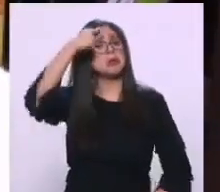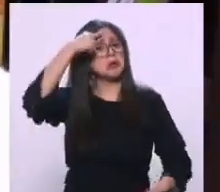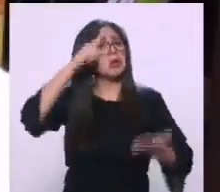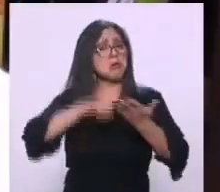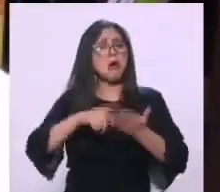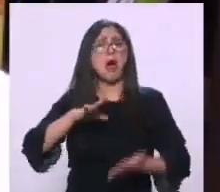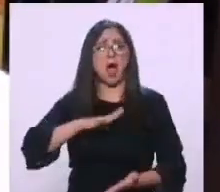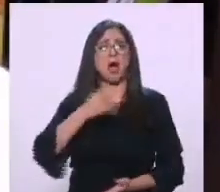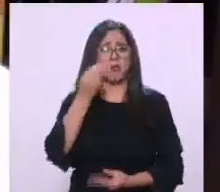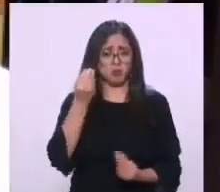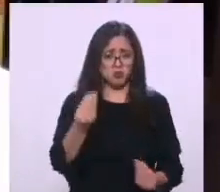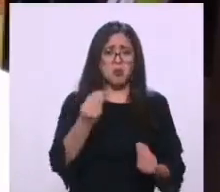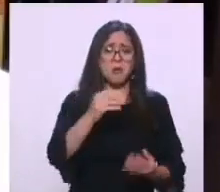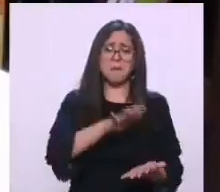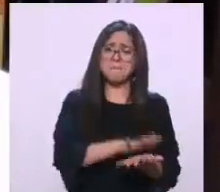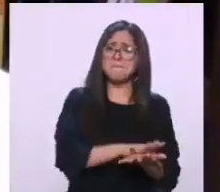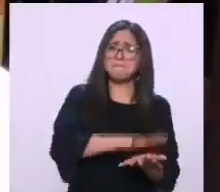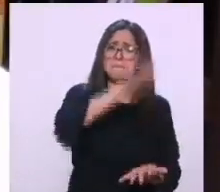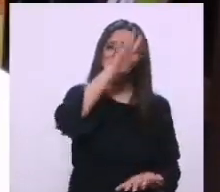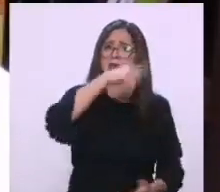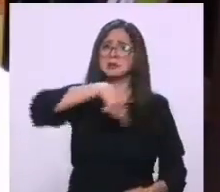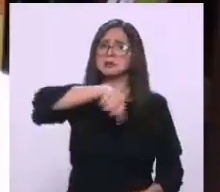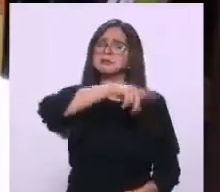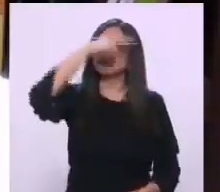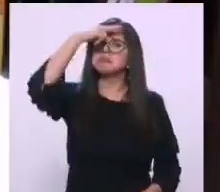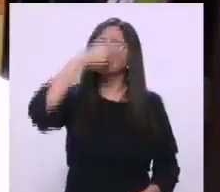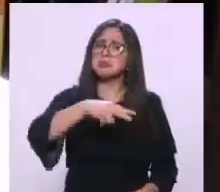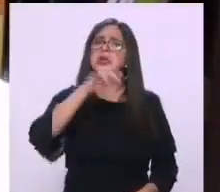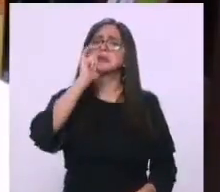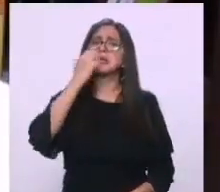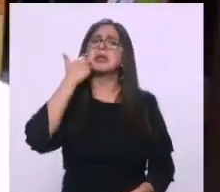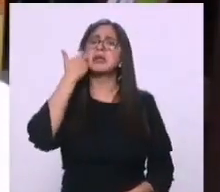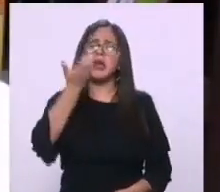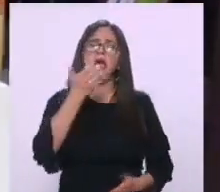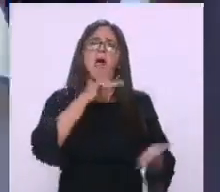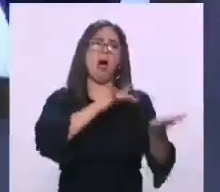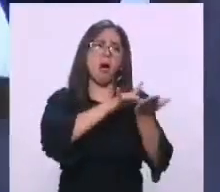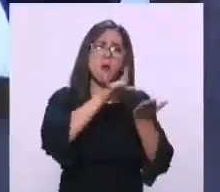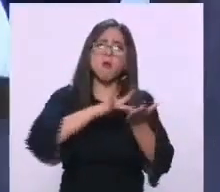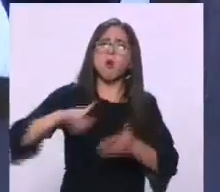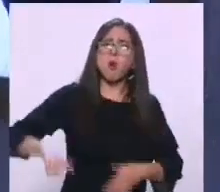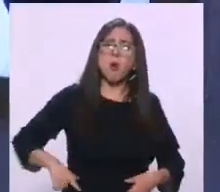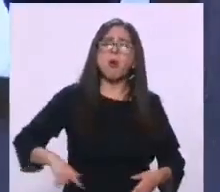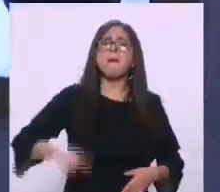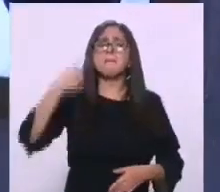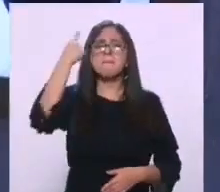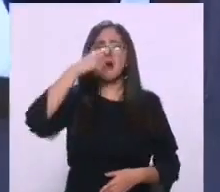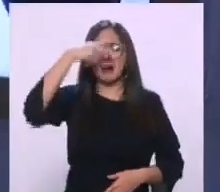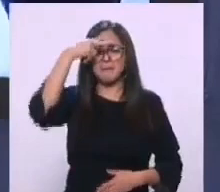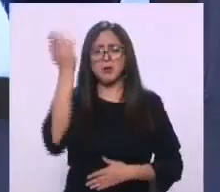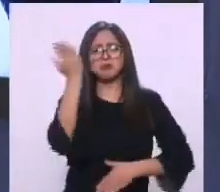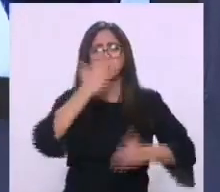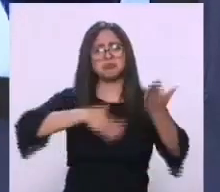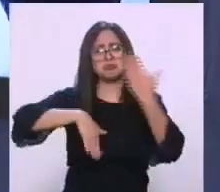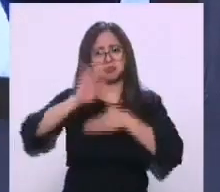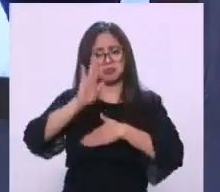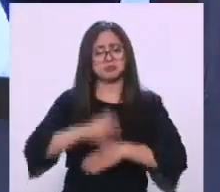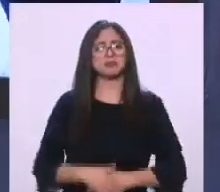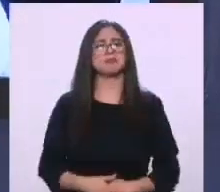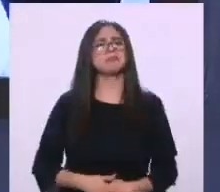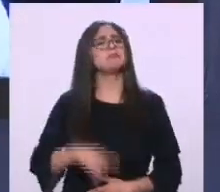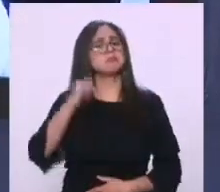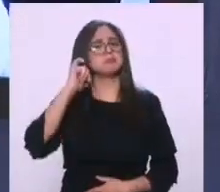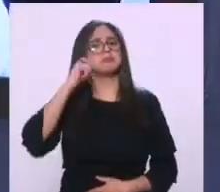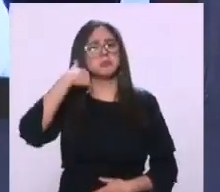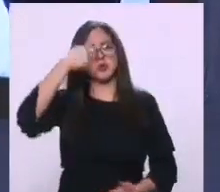favor, apoyando que nuestro país salga adelante. Saldrá adelante de mejor manera y más rápido con las medidas que se han tomado, con